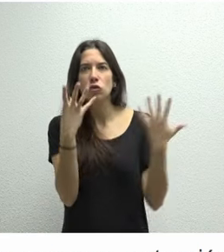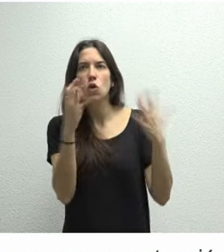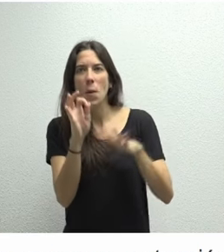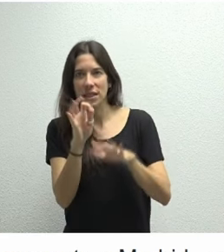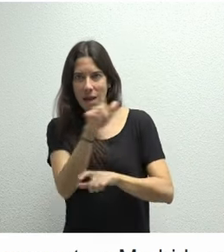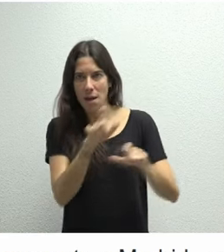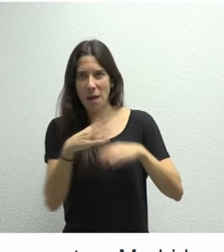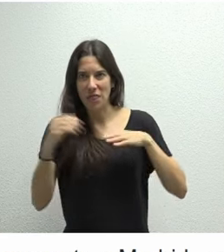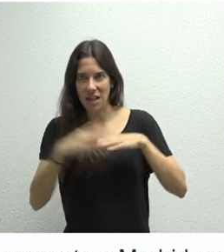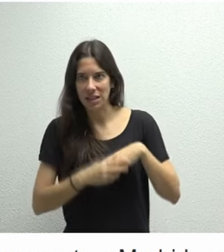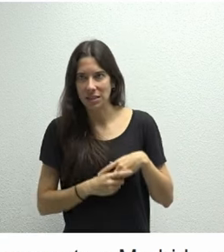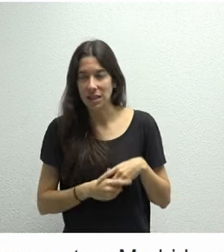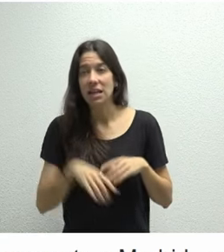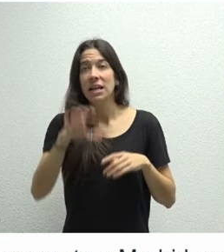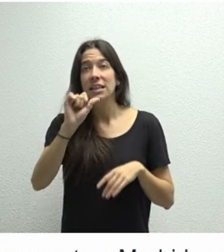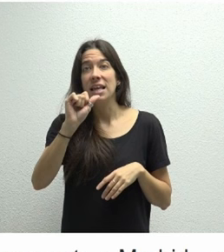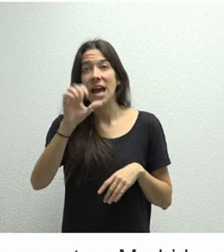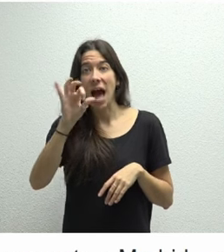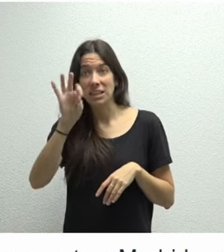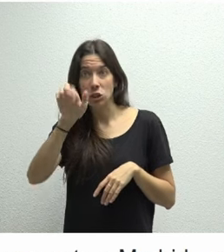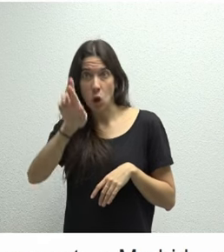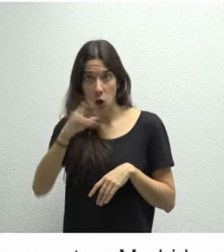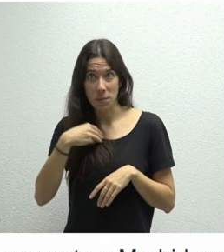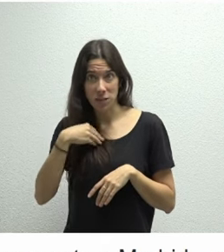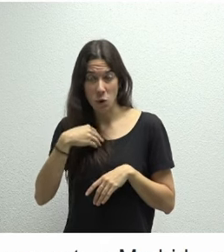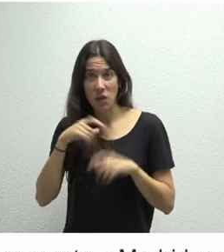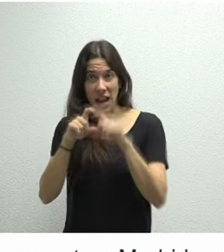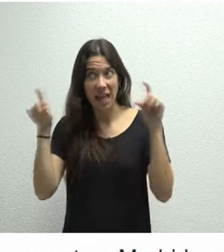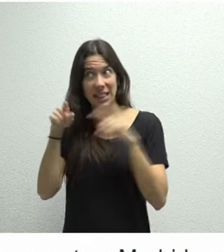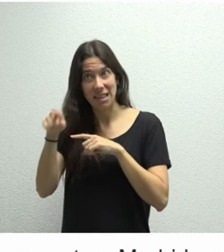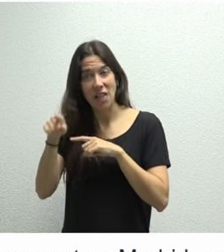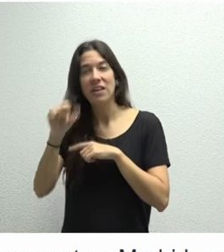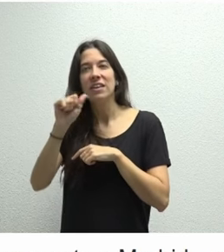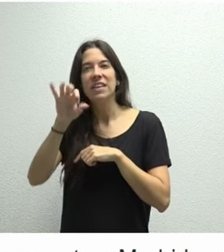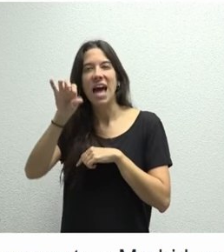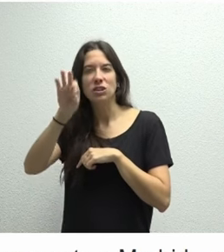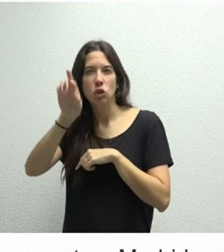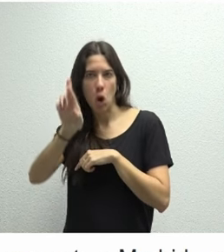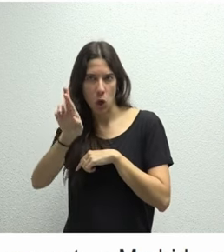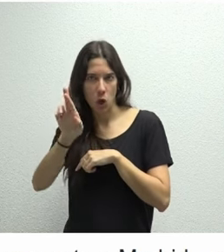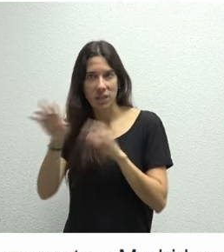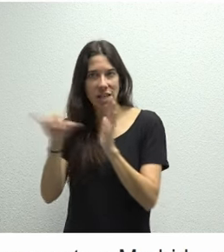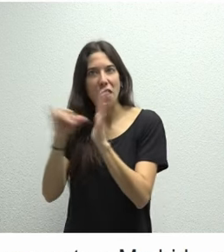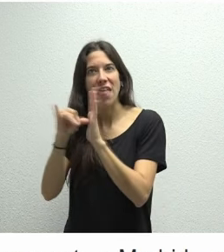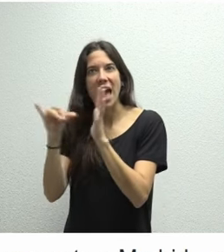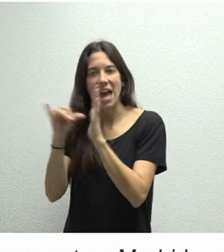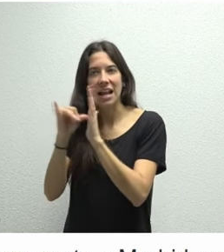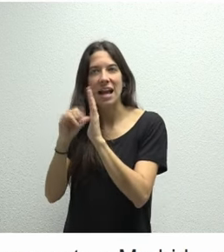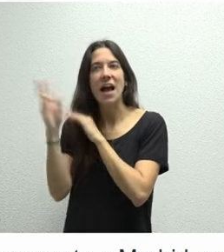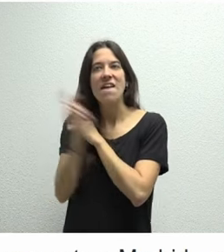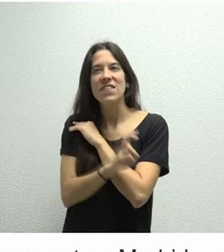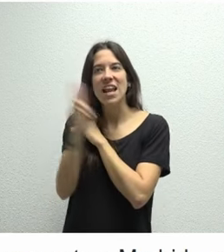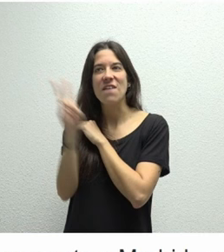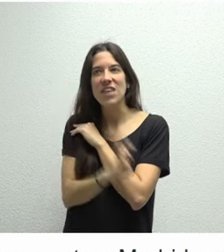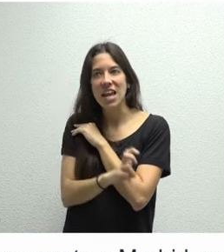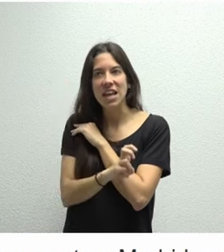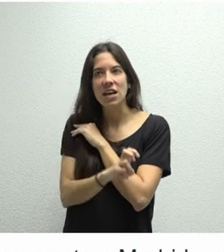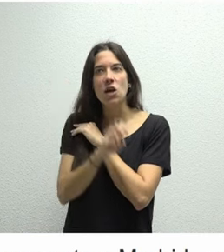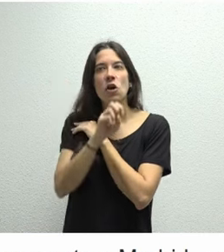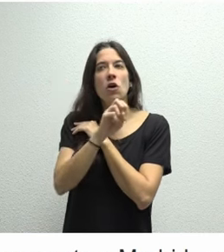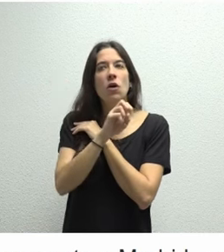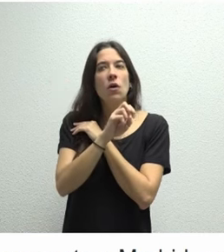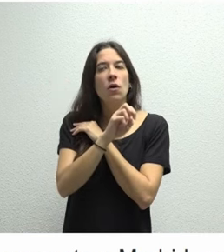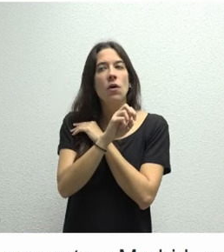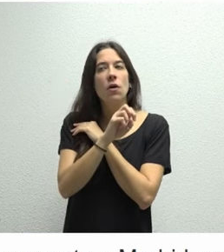astor es más del 50% de la entidad de astor es una entidad vecina Pero bueno eh sabéis que la comunidad de Madrid